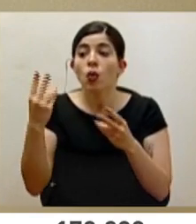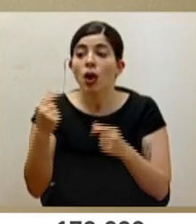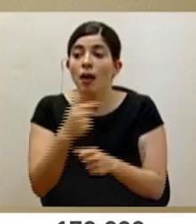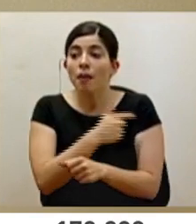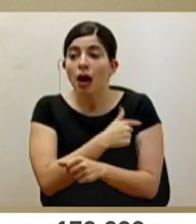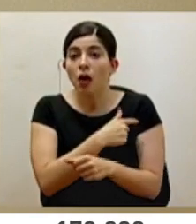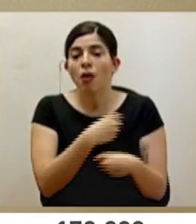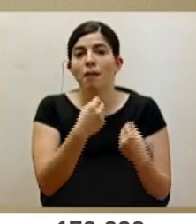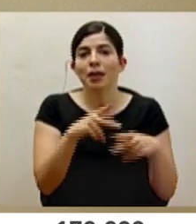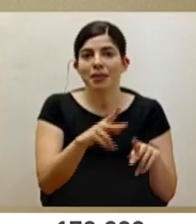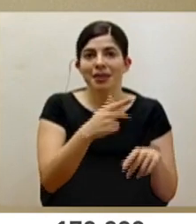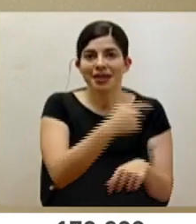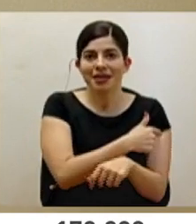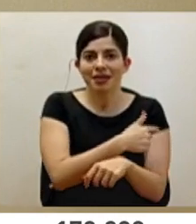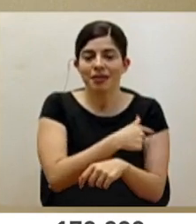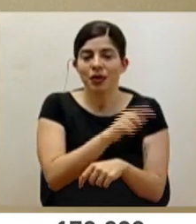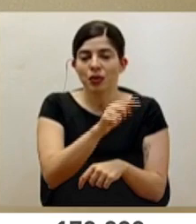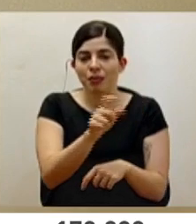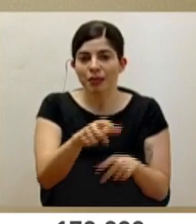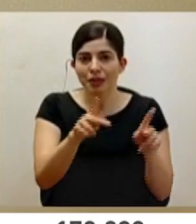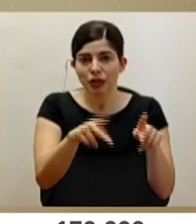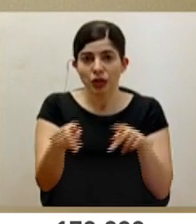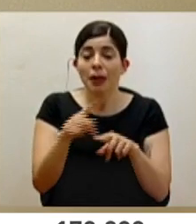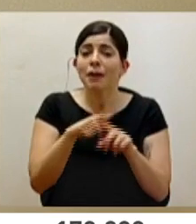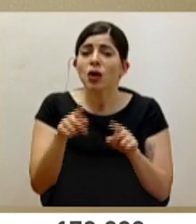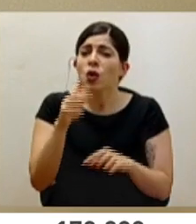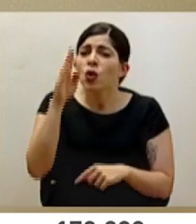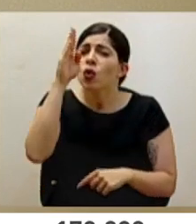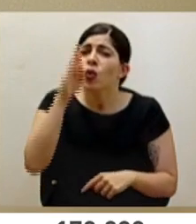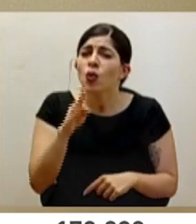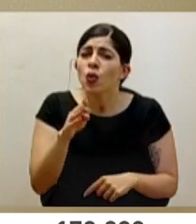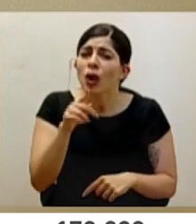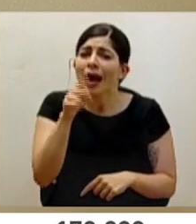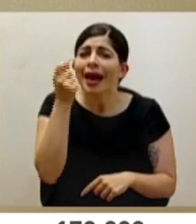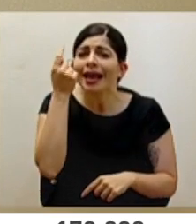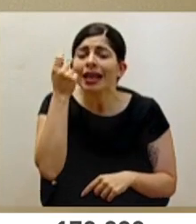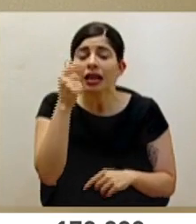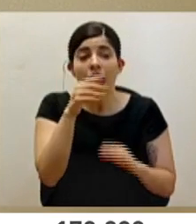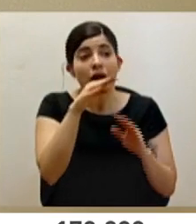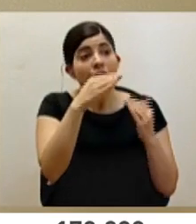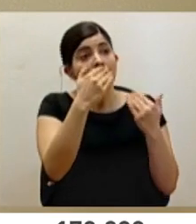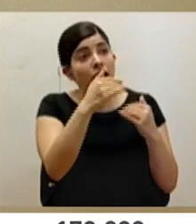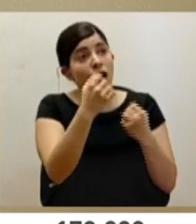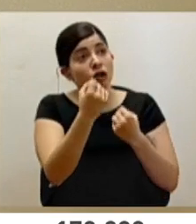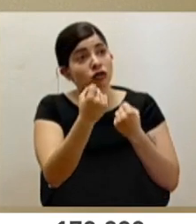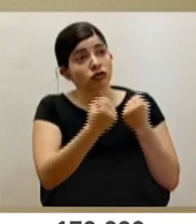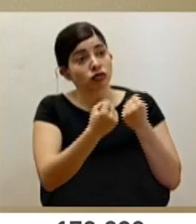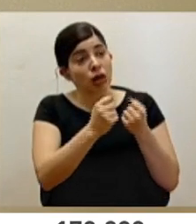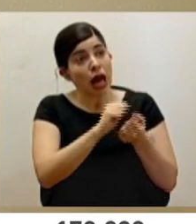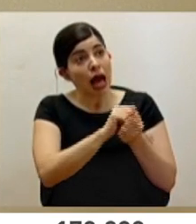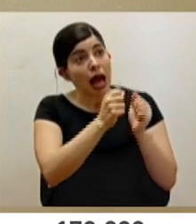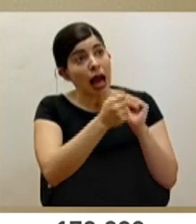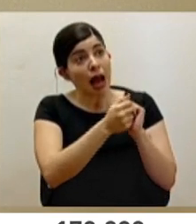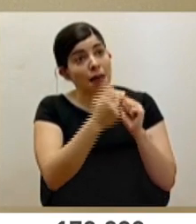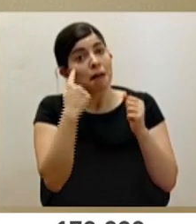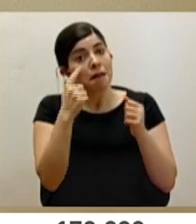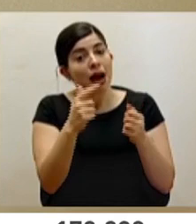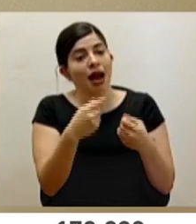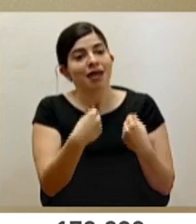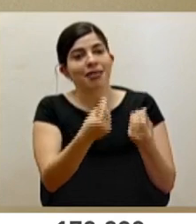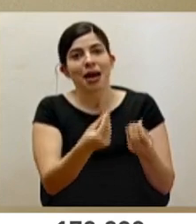misma. Pero de ninguna forma entender que si hacemos un cambio en la restricción vehicular para permitir una mayor